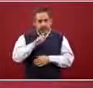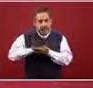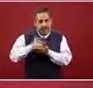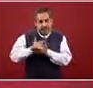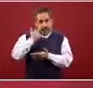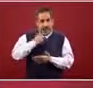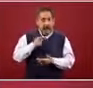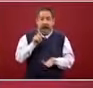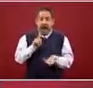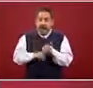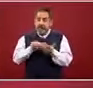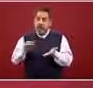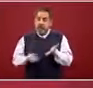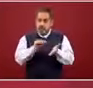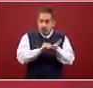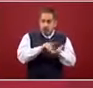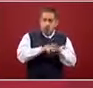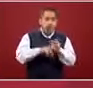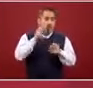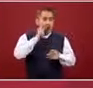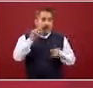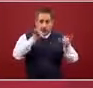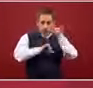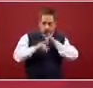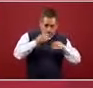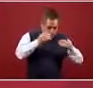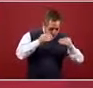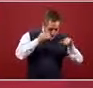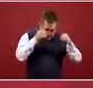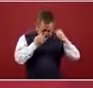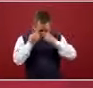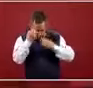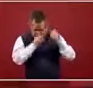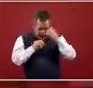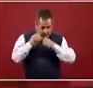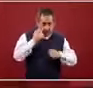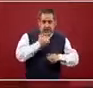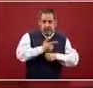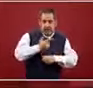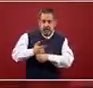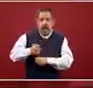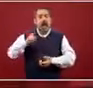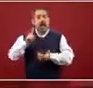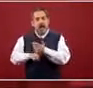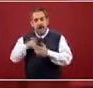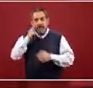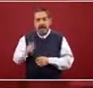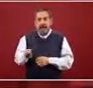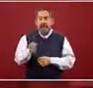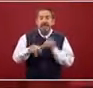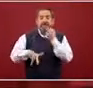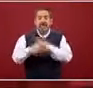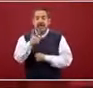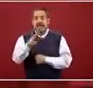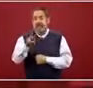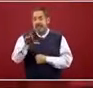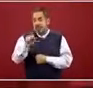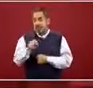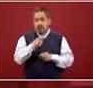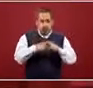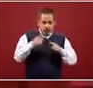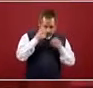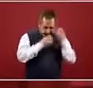grave, se hacen pruebas de laboratorio. Y en esas pruebas de laboratorio se hacían pruebas para 13 virus